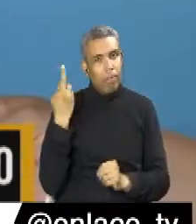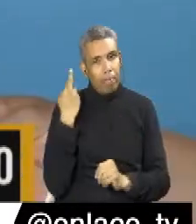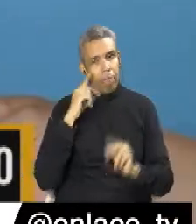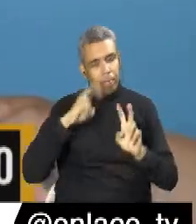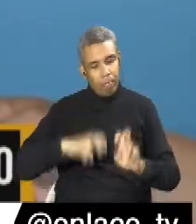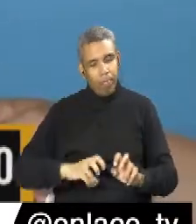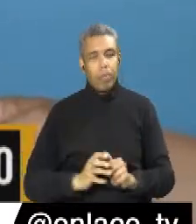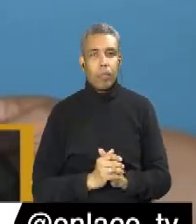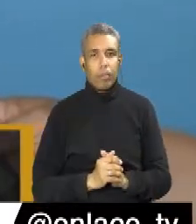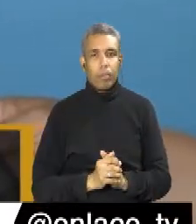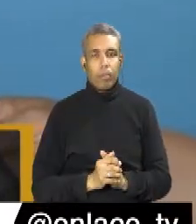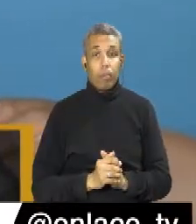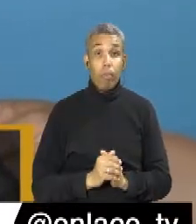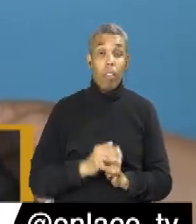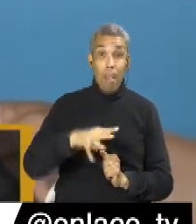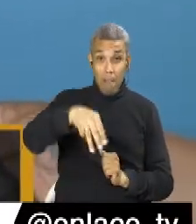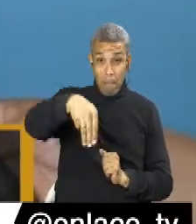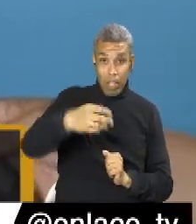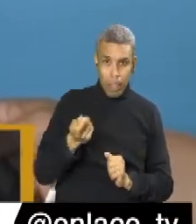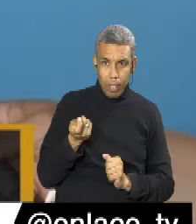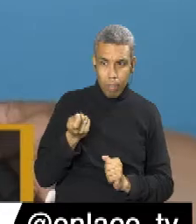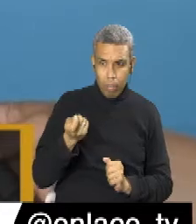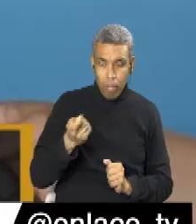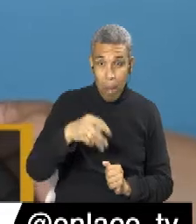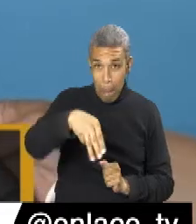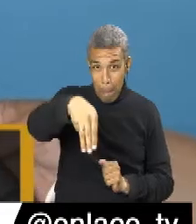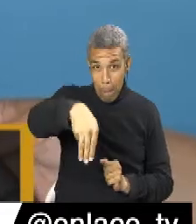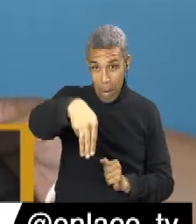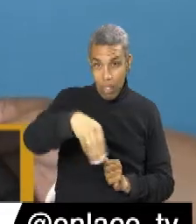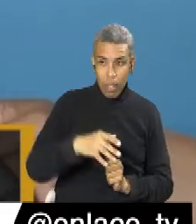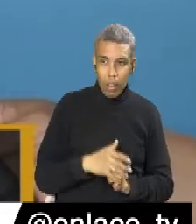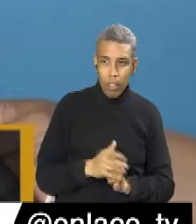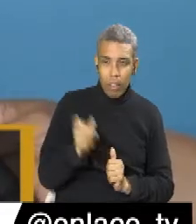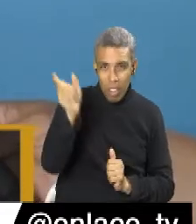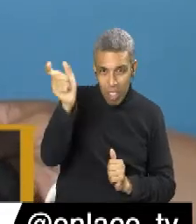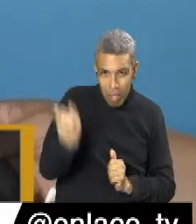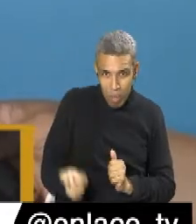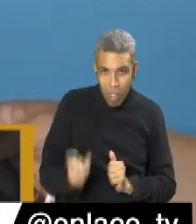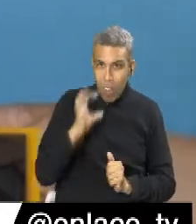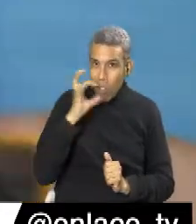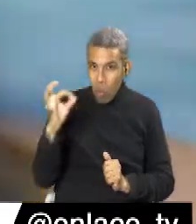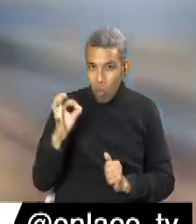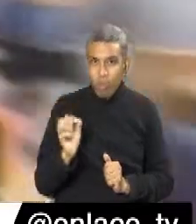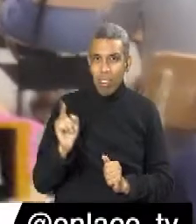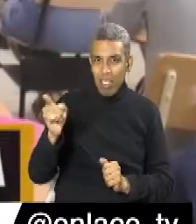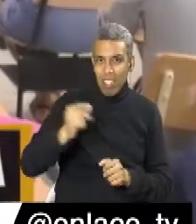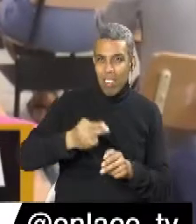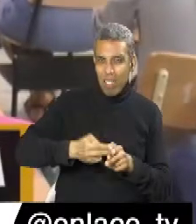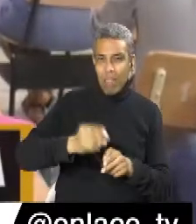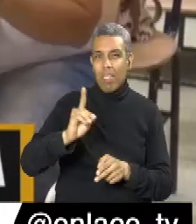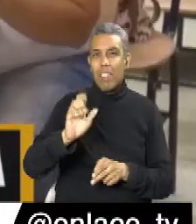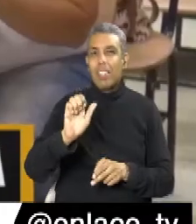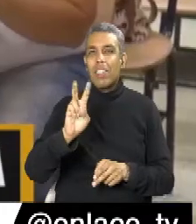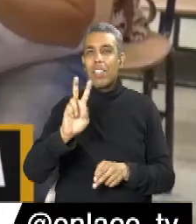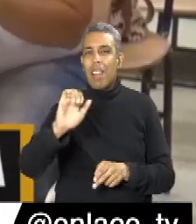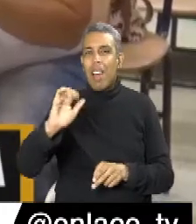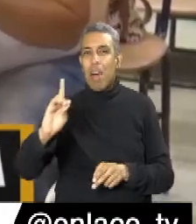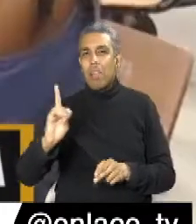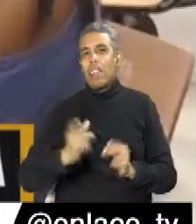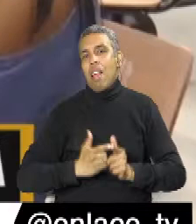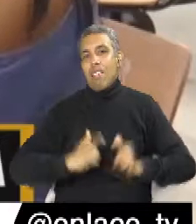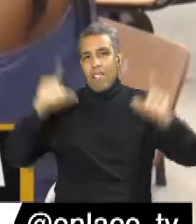El día martes se hará la libertad inmediata de nuestro compañero.